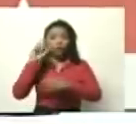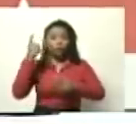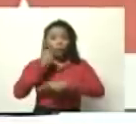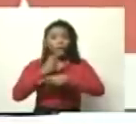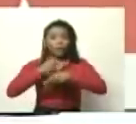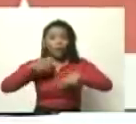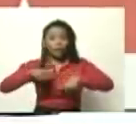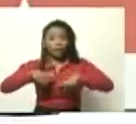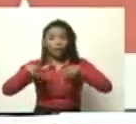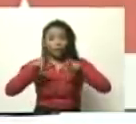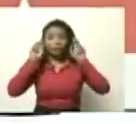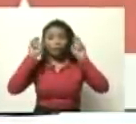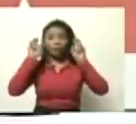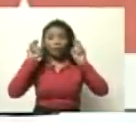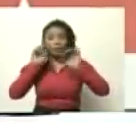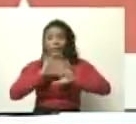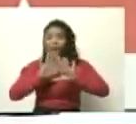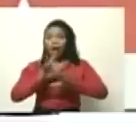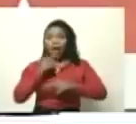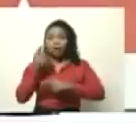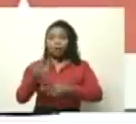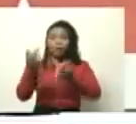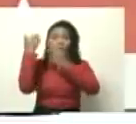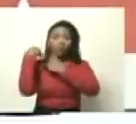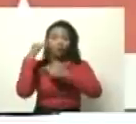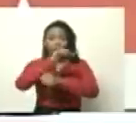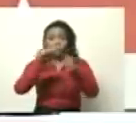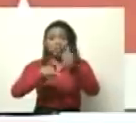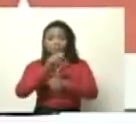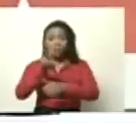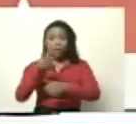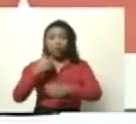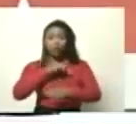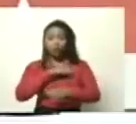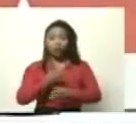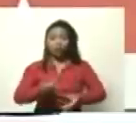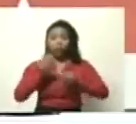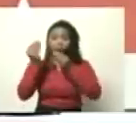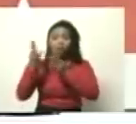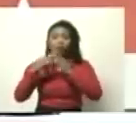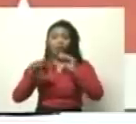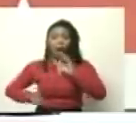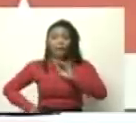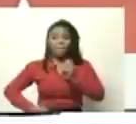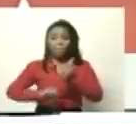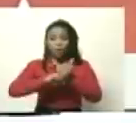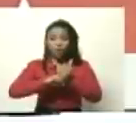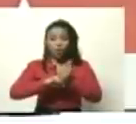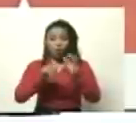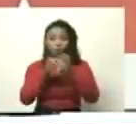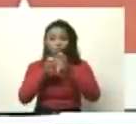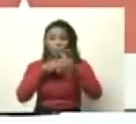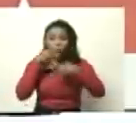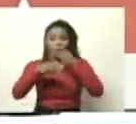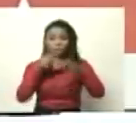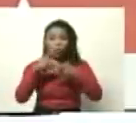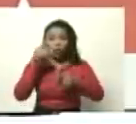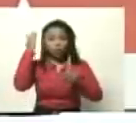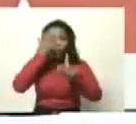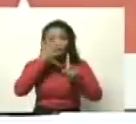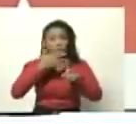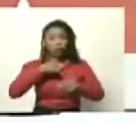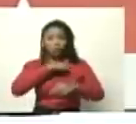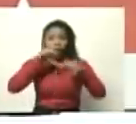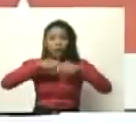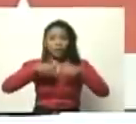caso de, y ha designado allí a la vicepresidenta. Nosotros vamos a darle todo el apoyo con el partido, y una de las instrucciones que hemos dado